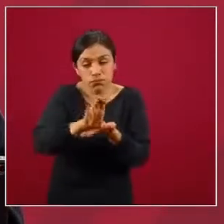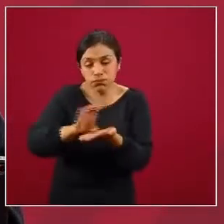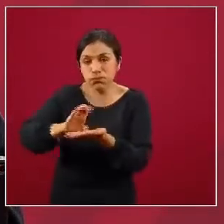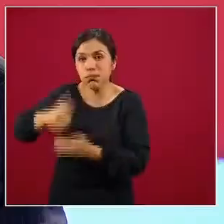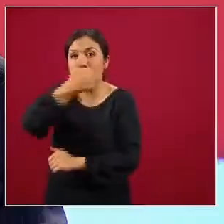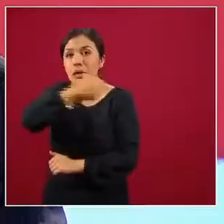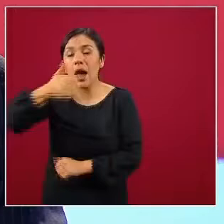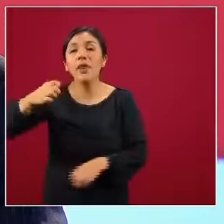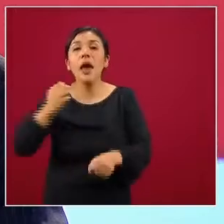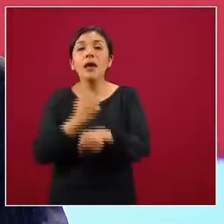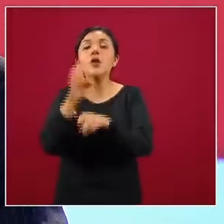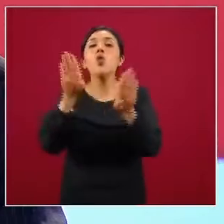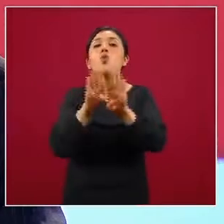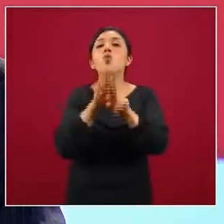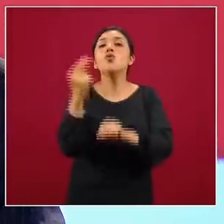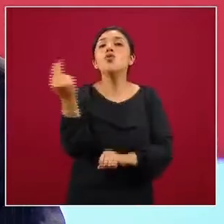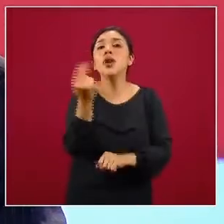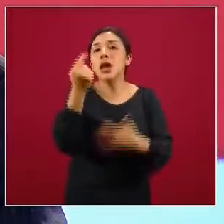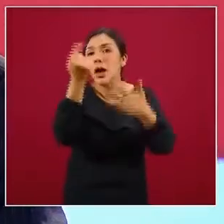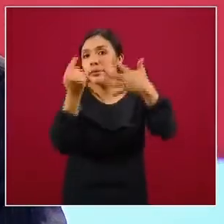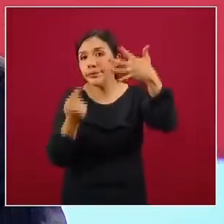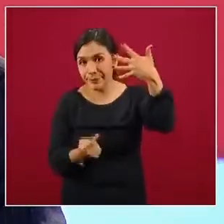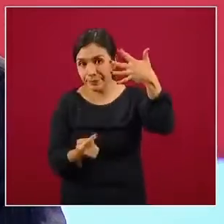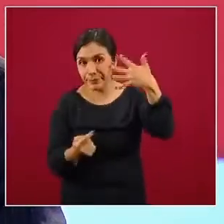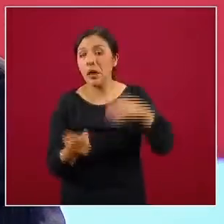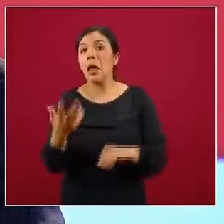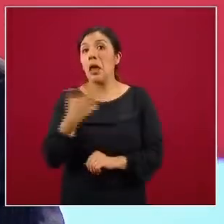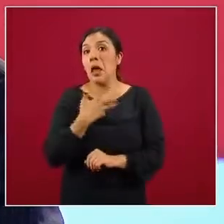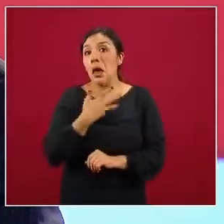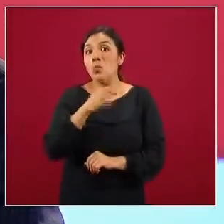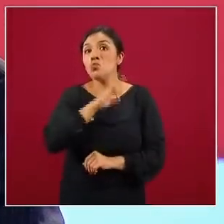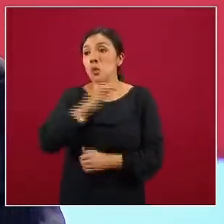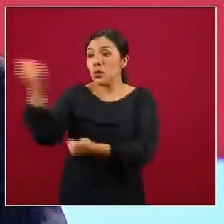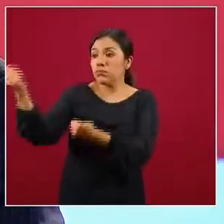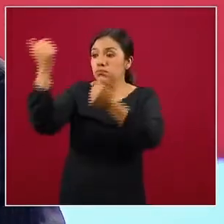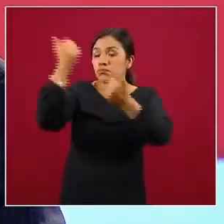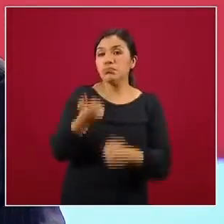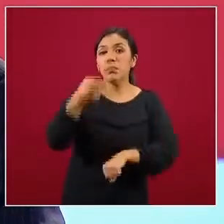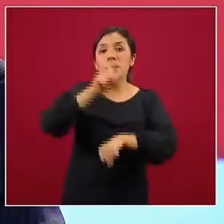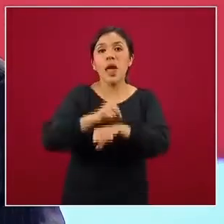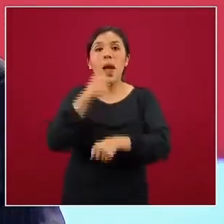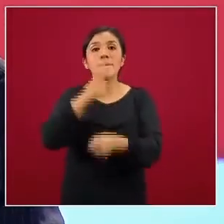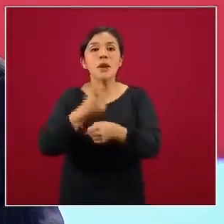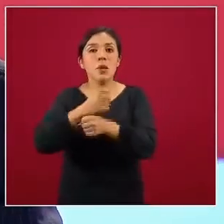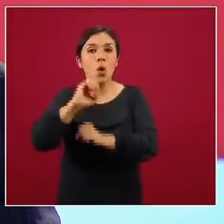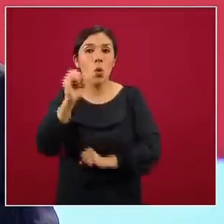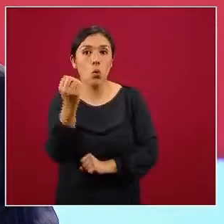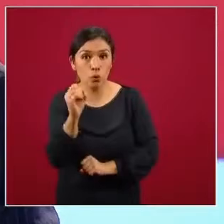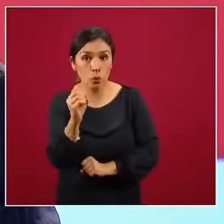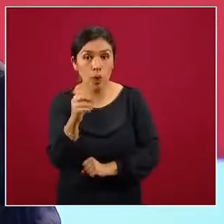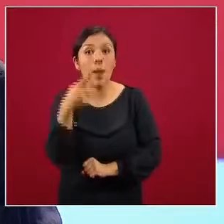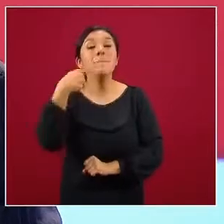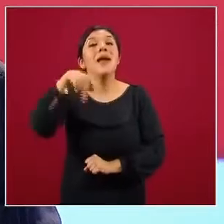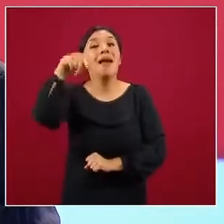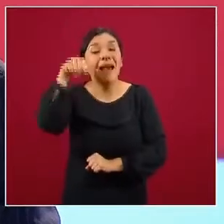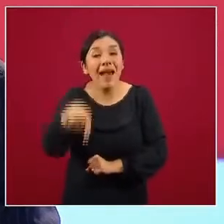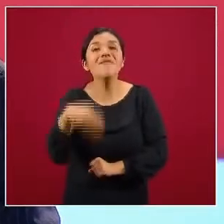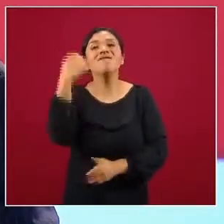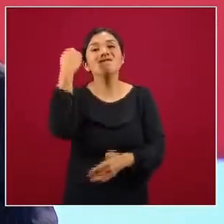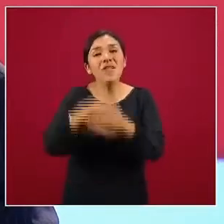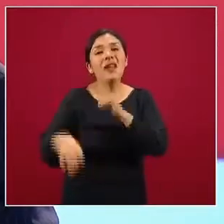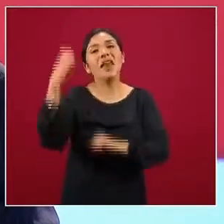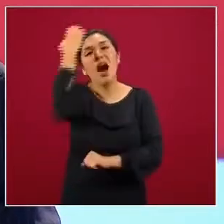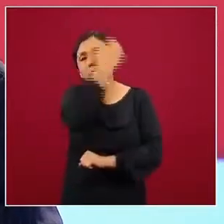estado de acuerdo a su necesidad. Y tenemos la oferta de que llegue el 1 de octubre, pero de ahí tiene que pasar a la